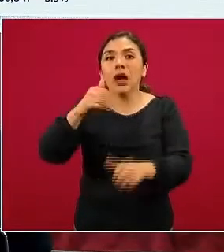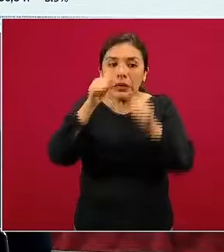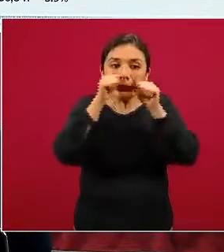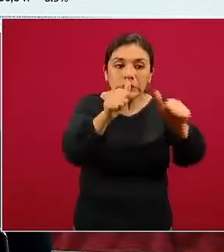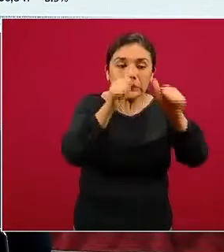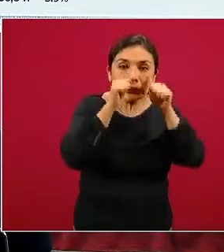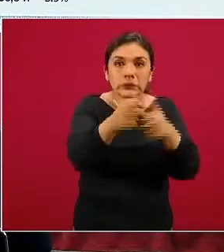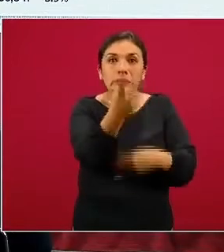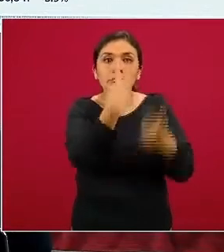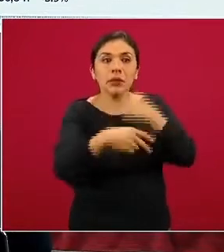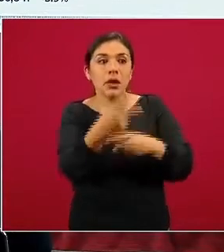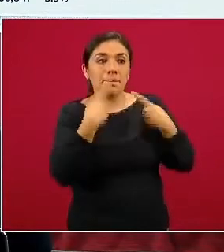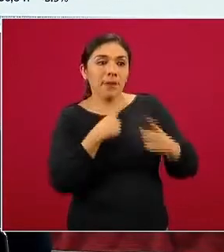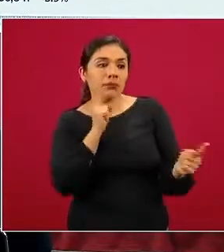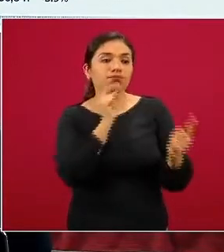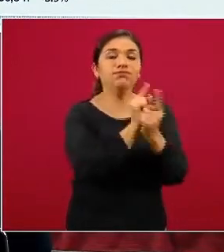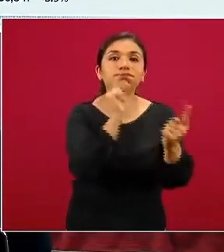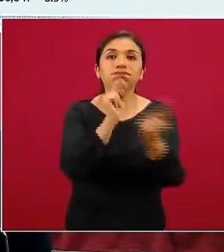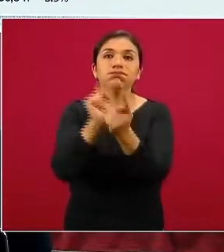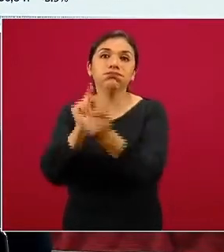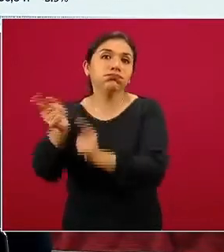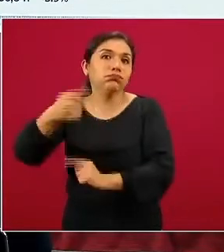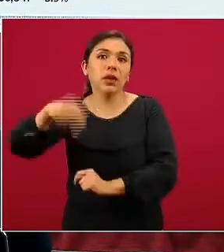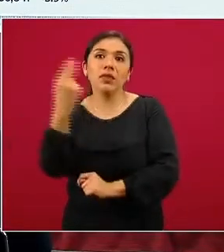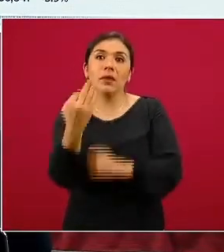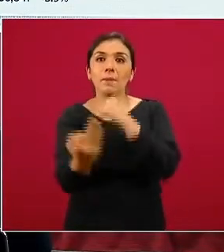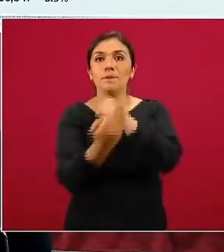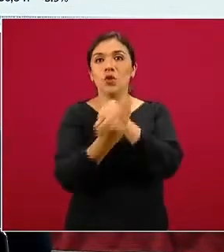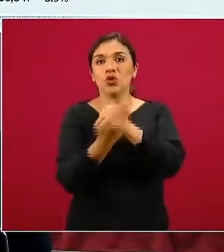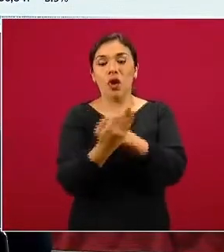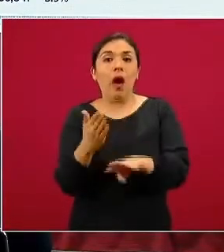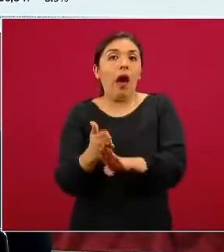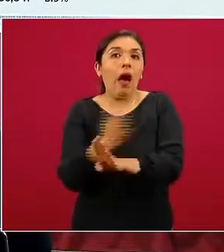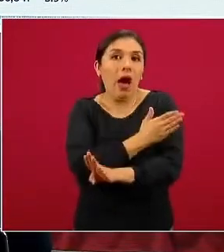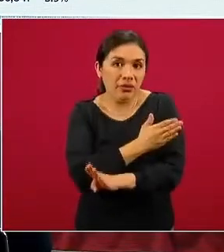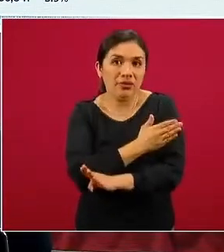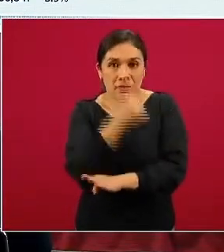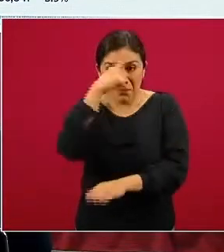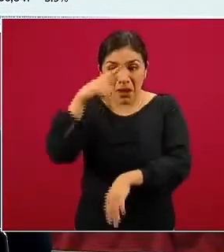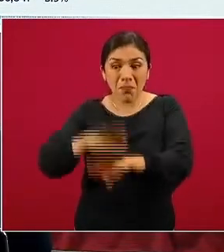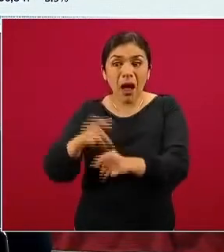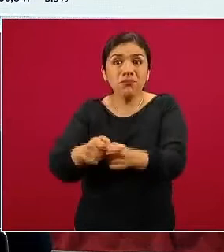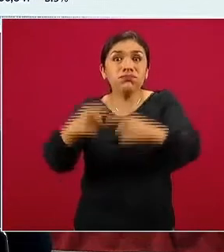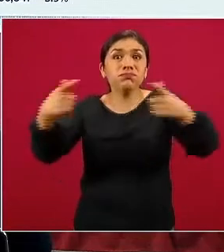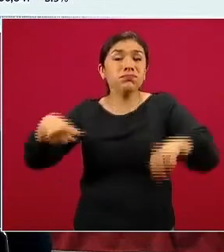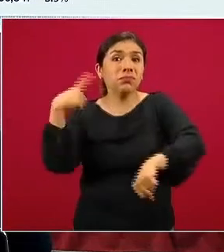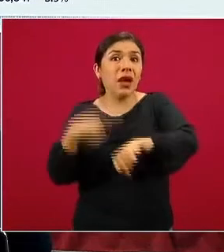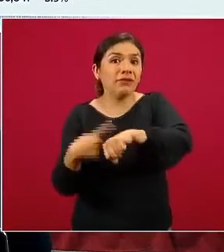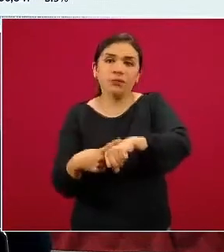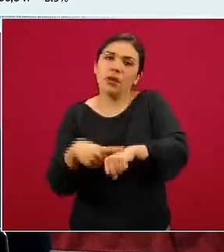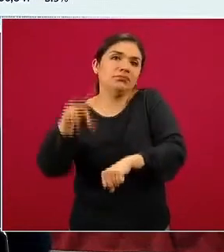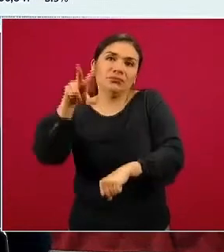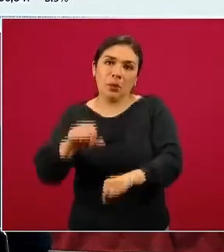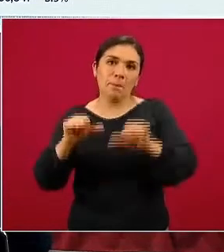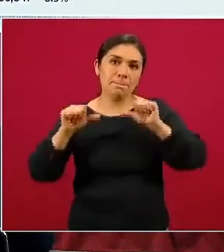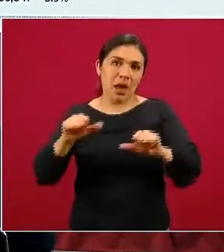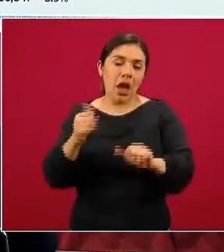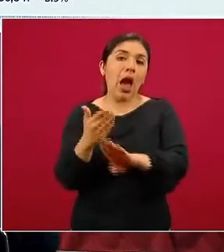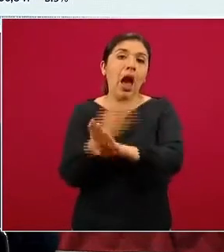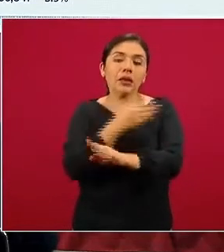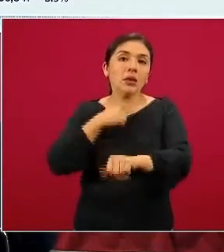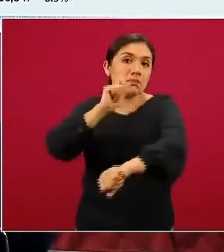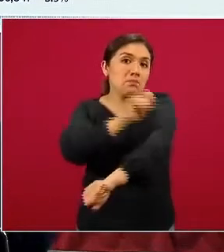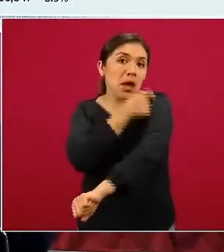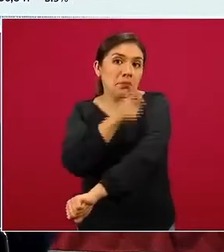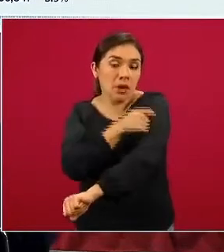a estar al frente de la atención de los pacientes, y se requiere evitar la enfermedad grave en este grupo de personas. Cuando